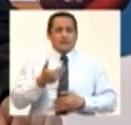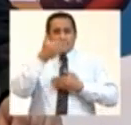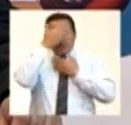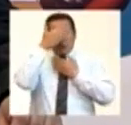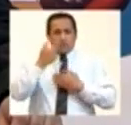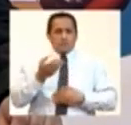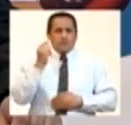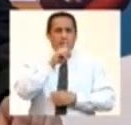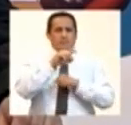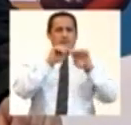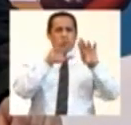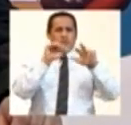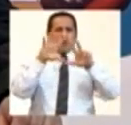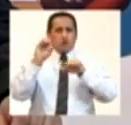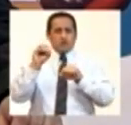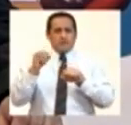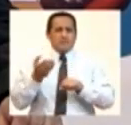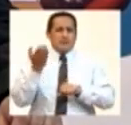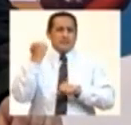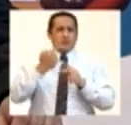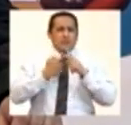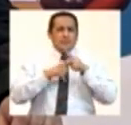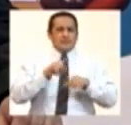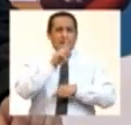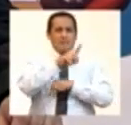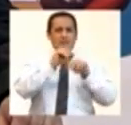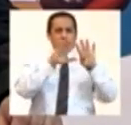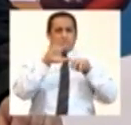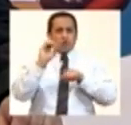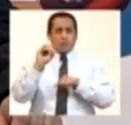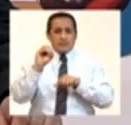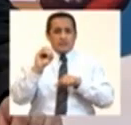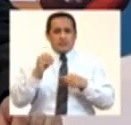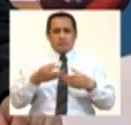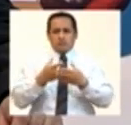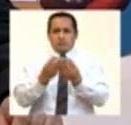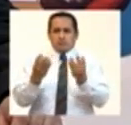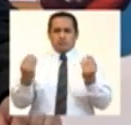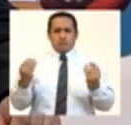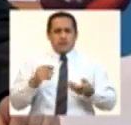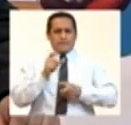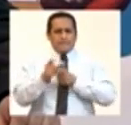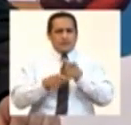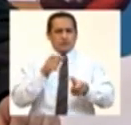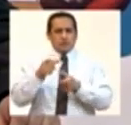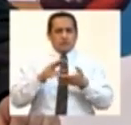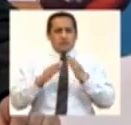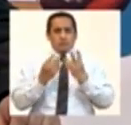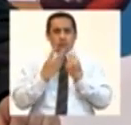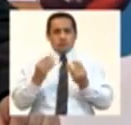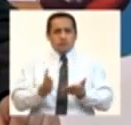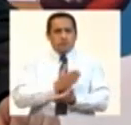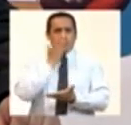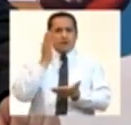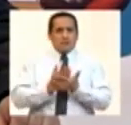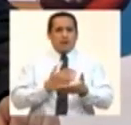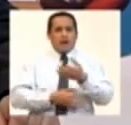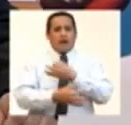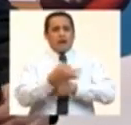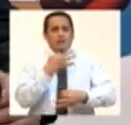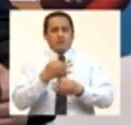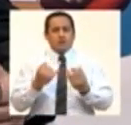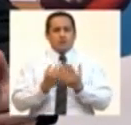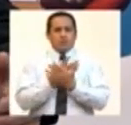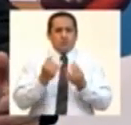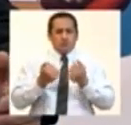terrorismo, en la década de los 80s y principios de los 90s, la sociedad estuvo en jaque,